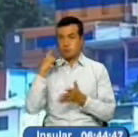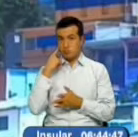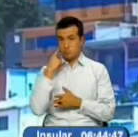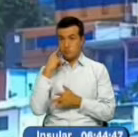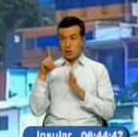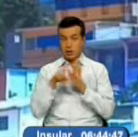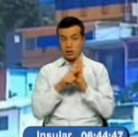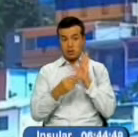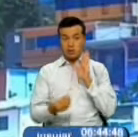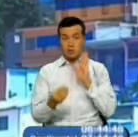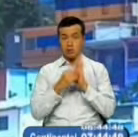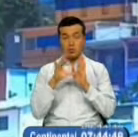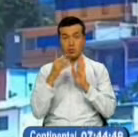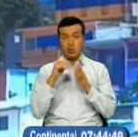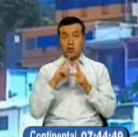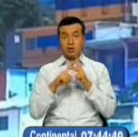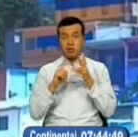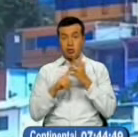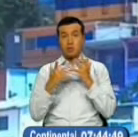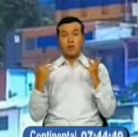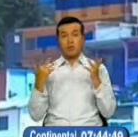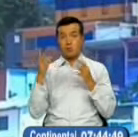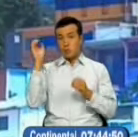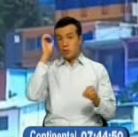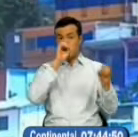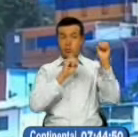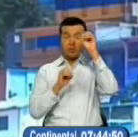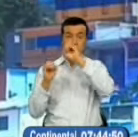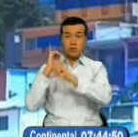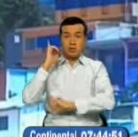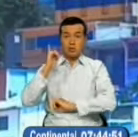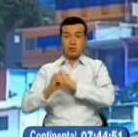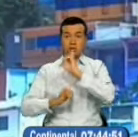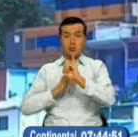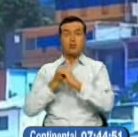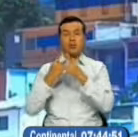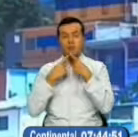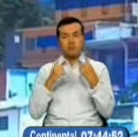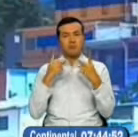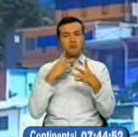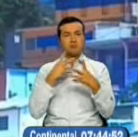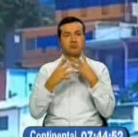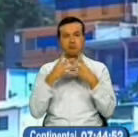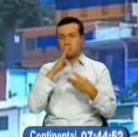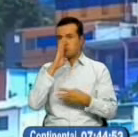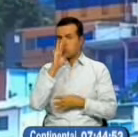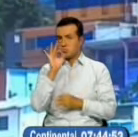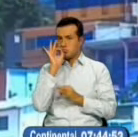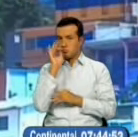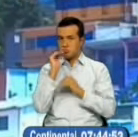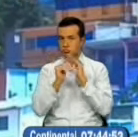contemplado en la ley y pese a que además los observadores internacionales han destacado la transparencia de este proceso. Vamos a ver.